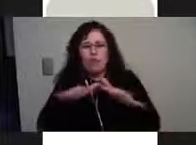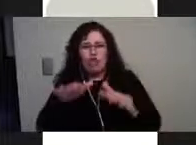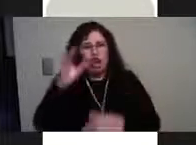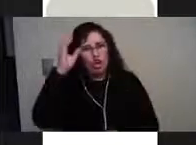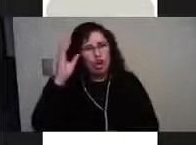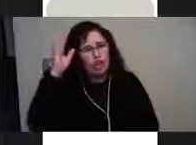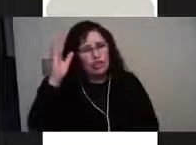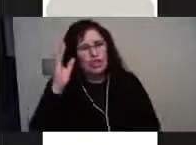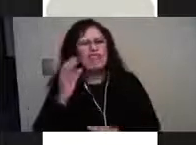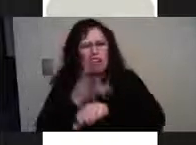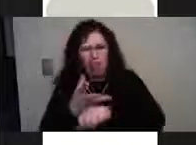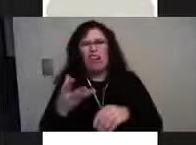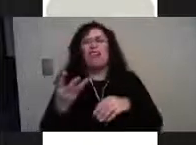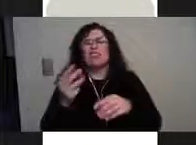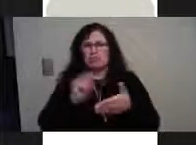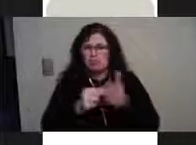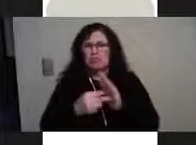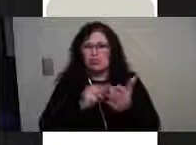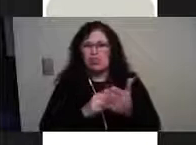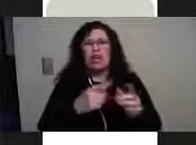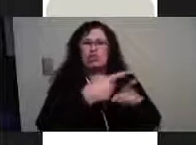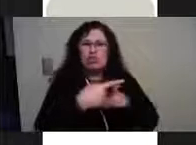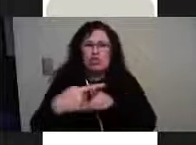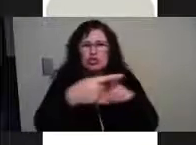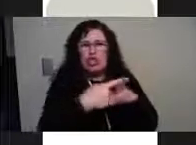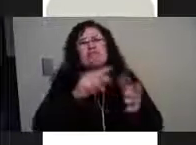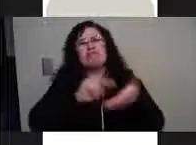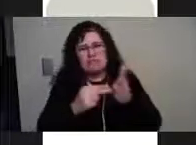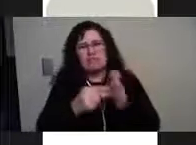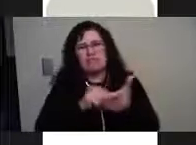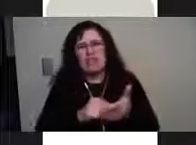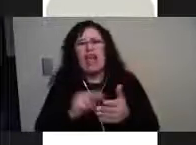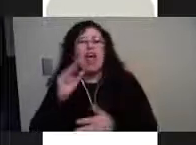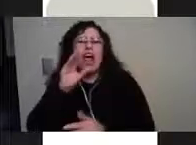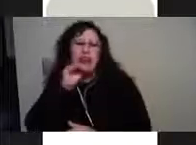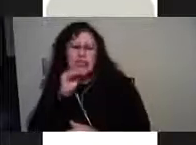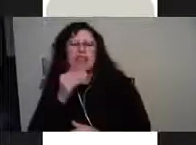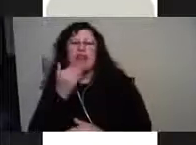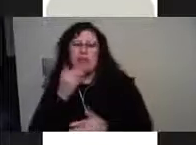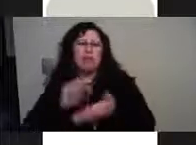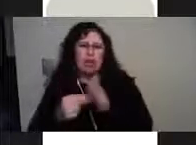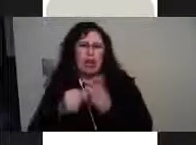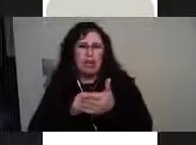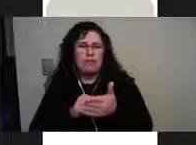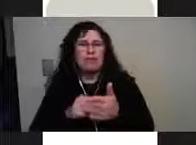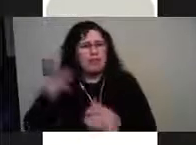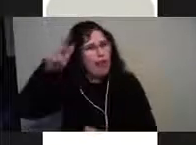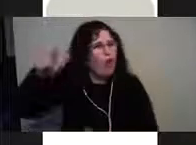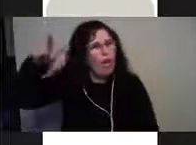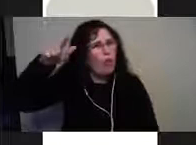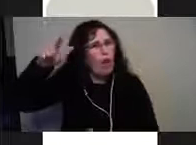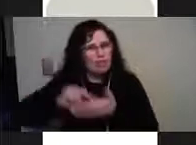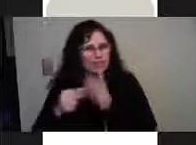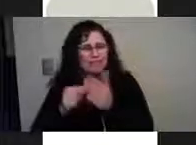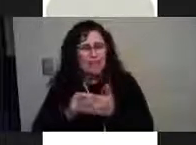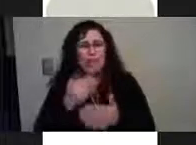cognitivo, social y del lenguaje, porque generalmente hay lesiones a nivel cerebral que son mucho más extensas y que